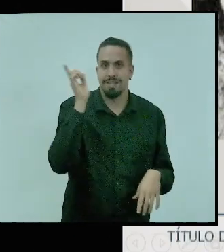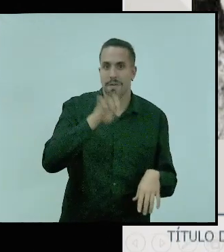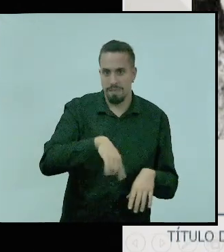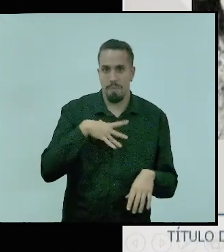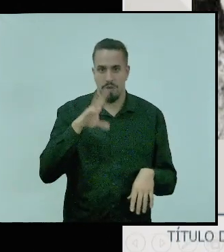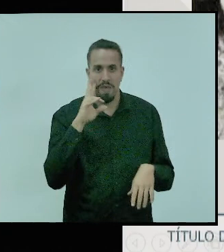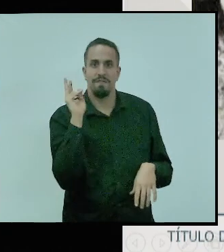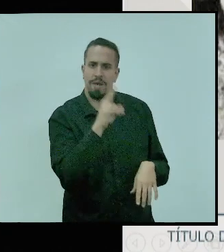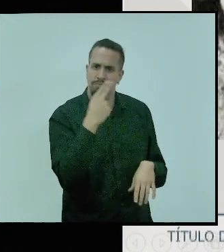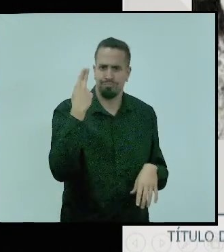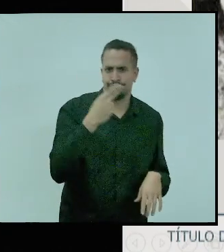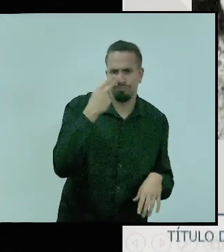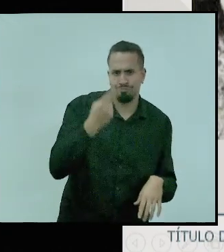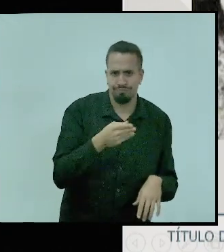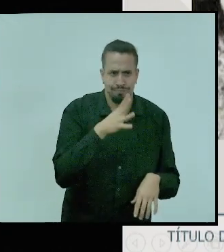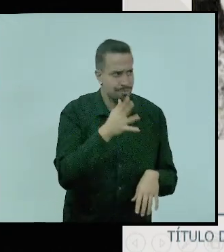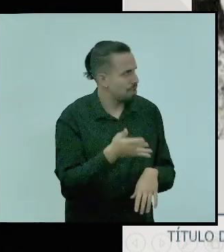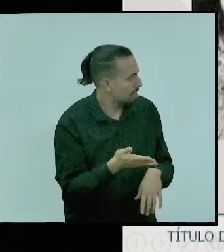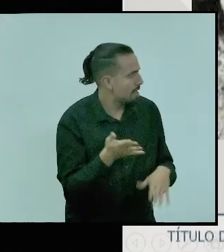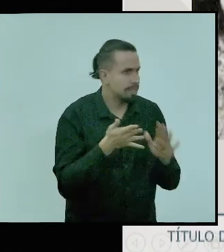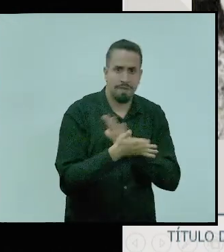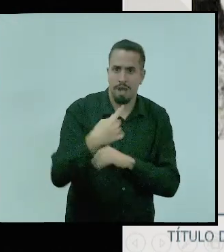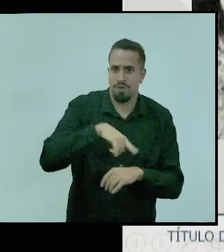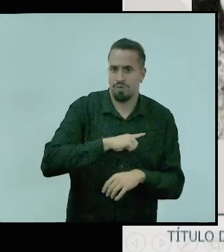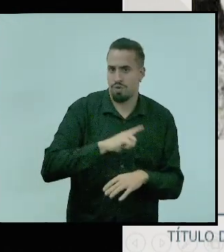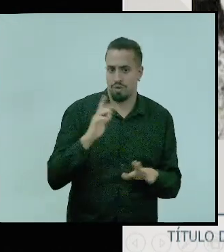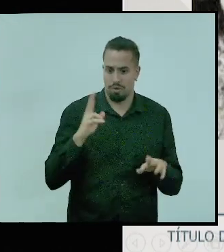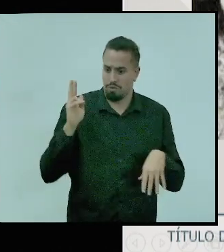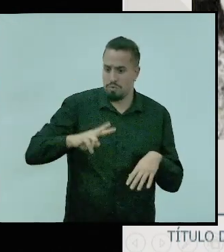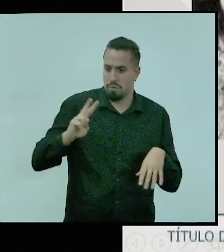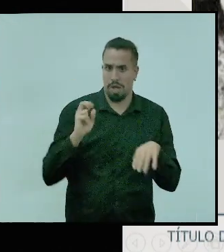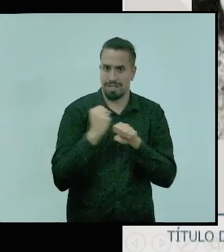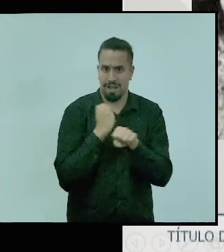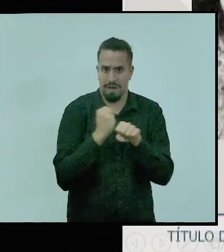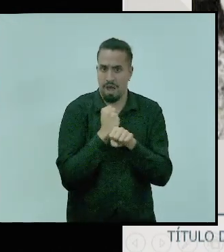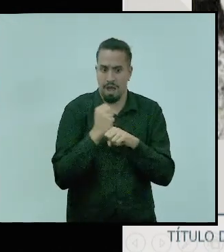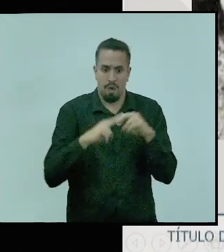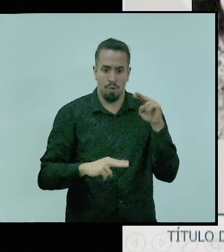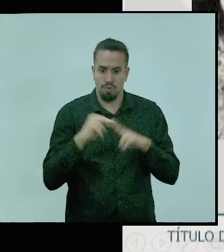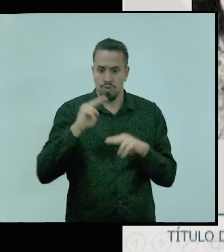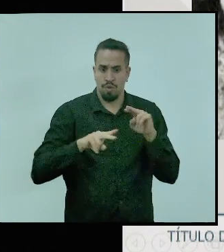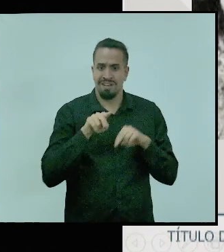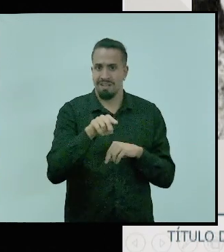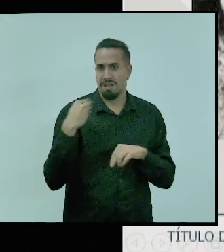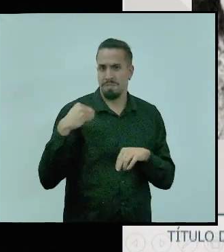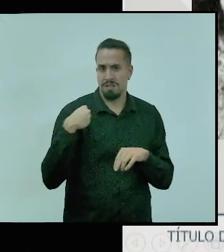veis aquí. Es muy interesante porque nosotros nunca habíamos trabajado con este tipo de construcciones en